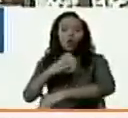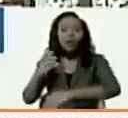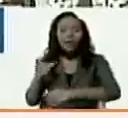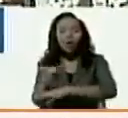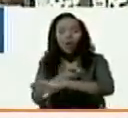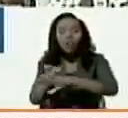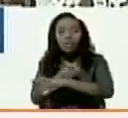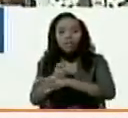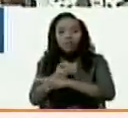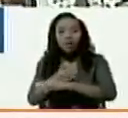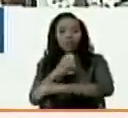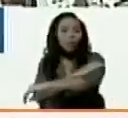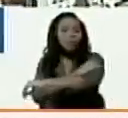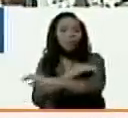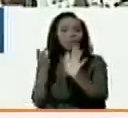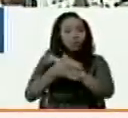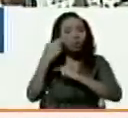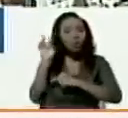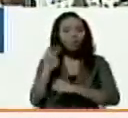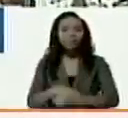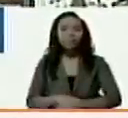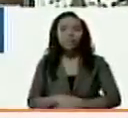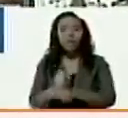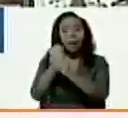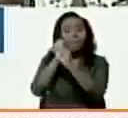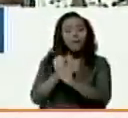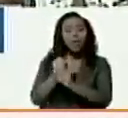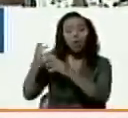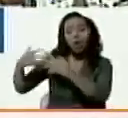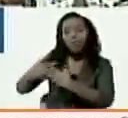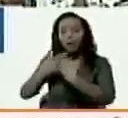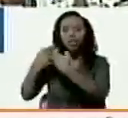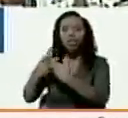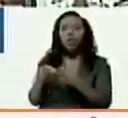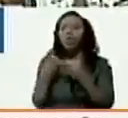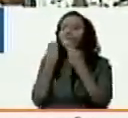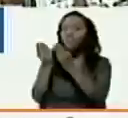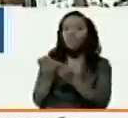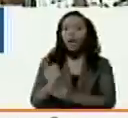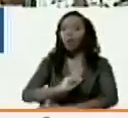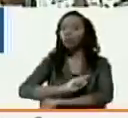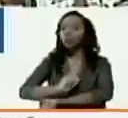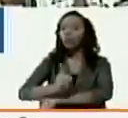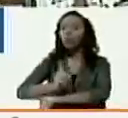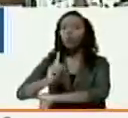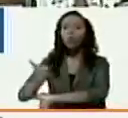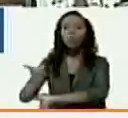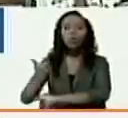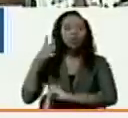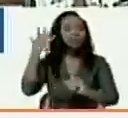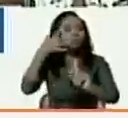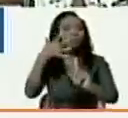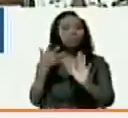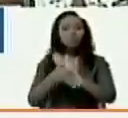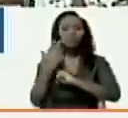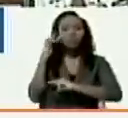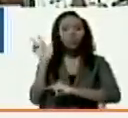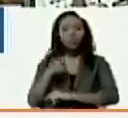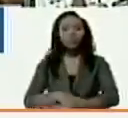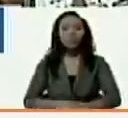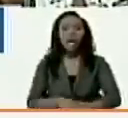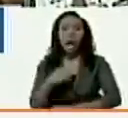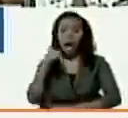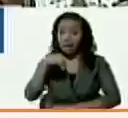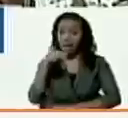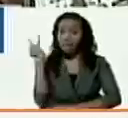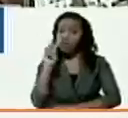Los gobiernos son así, esperando que Estados Unidos les dé una orden. Aquí en Venezuela,